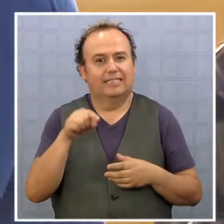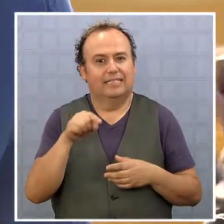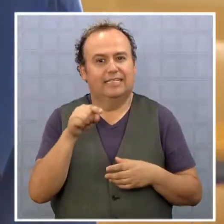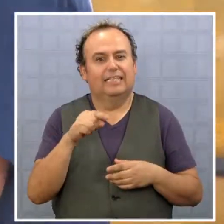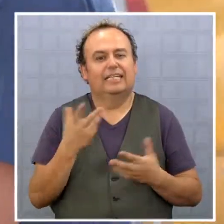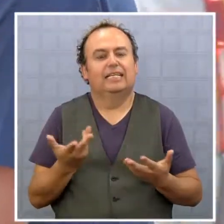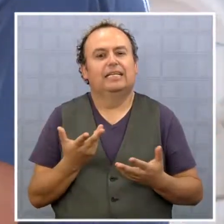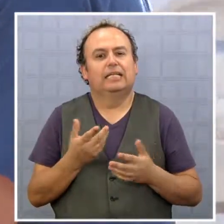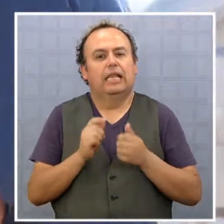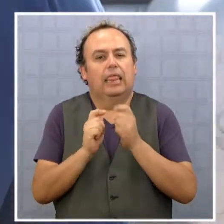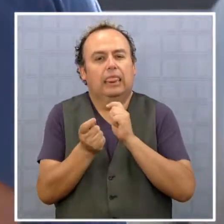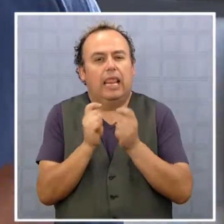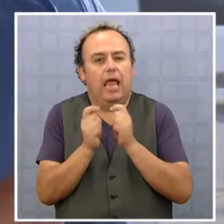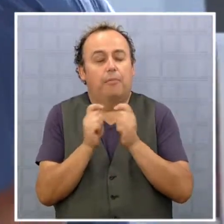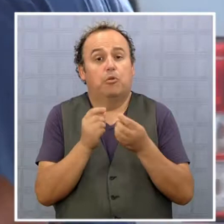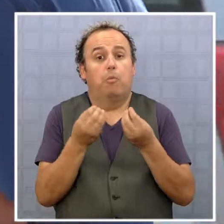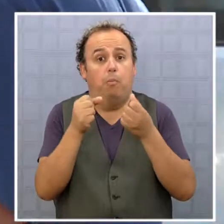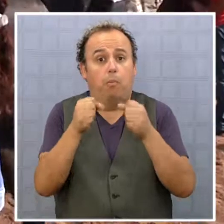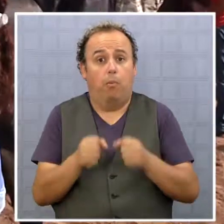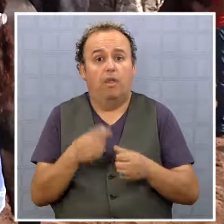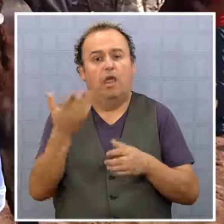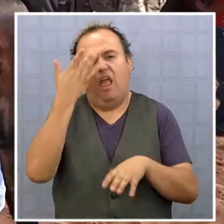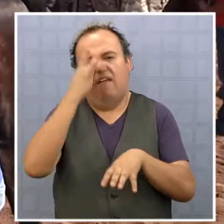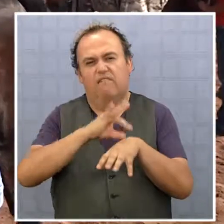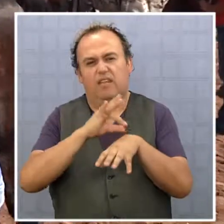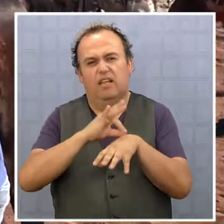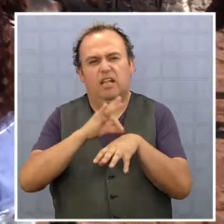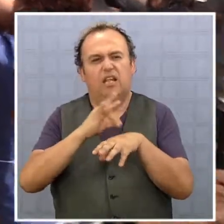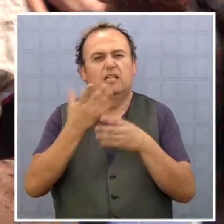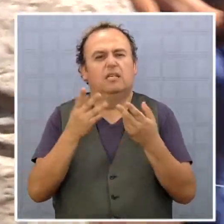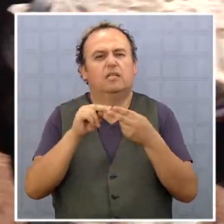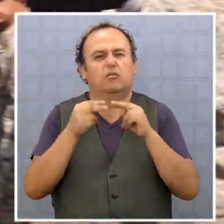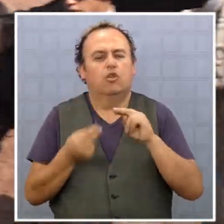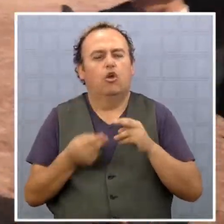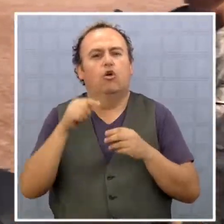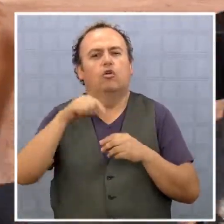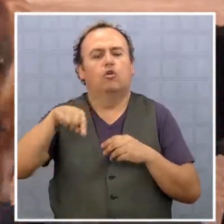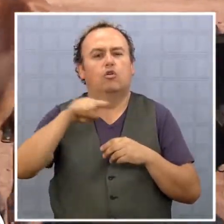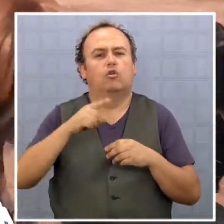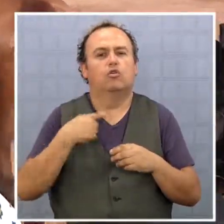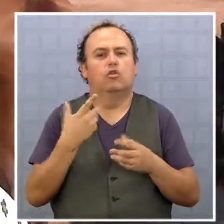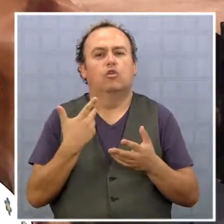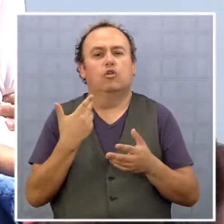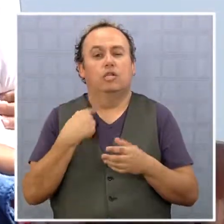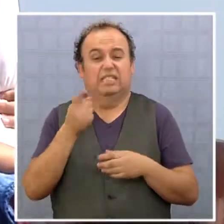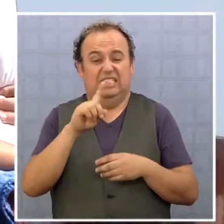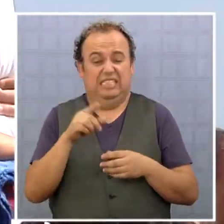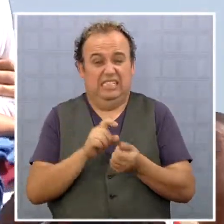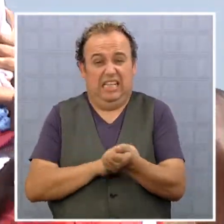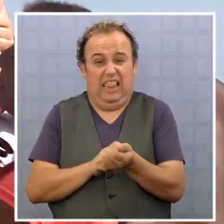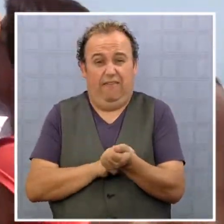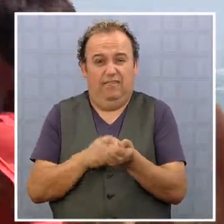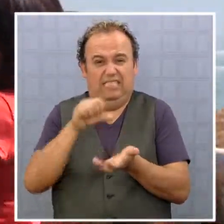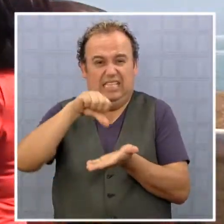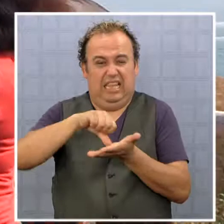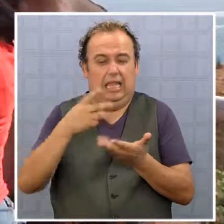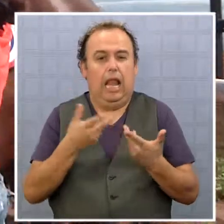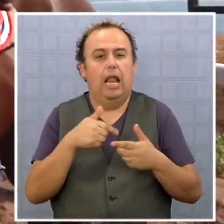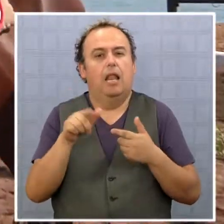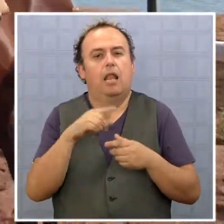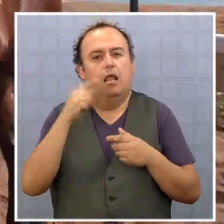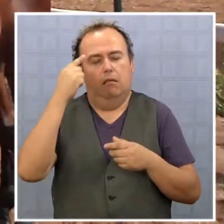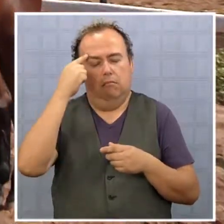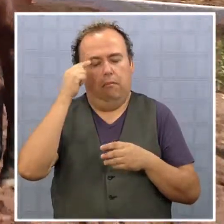esta terapia se puede tratar con gran éxito enfermedades neurológicas como lesiones o alteraciones del sistema nervioso central,